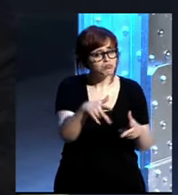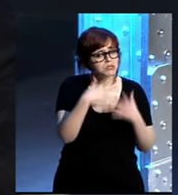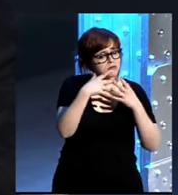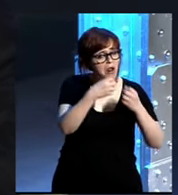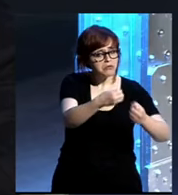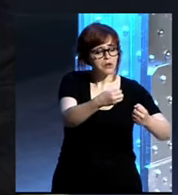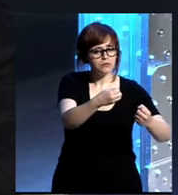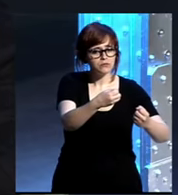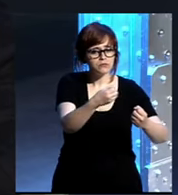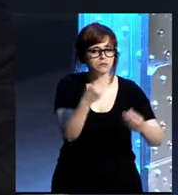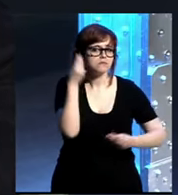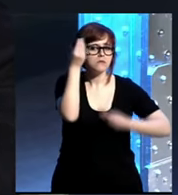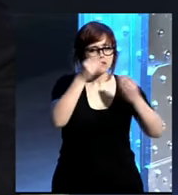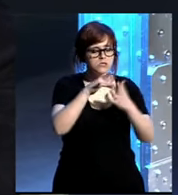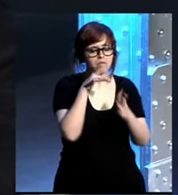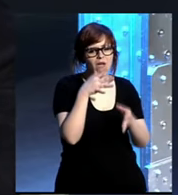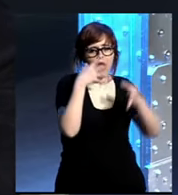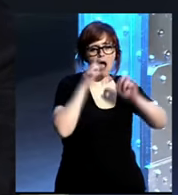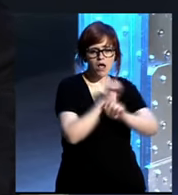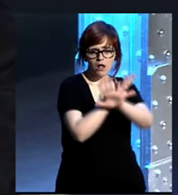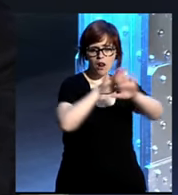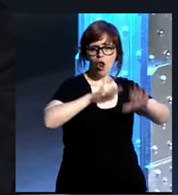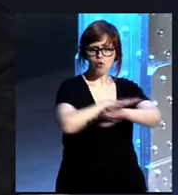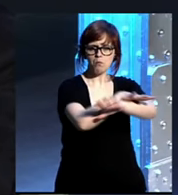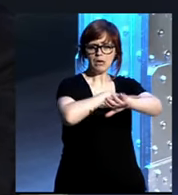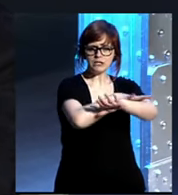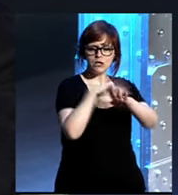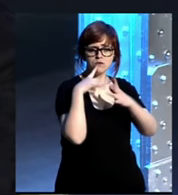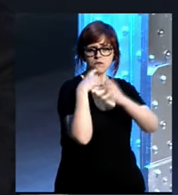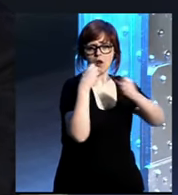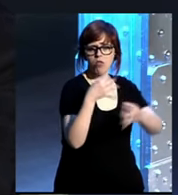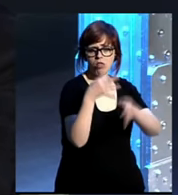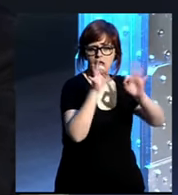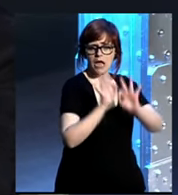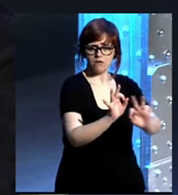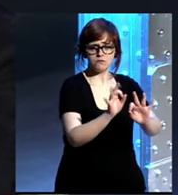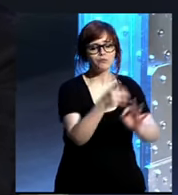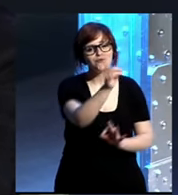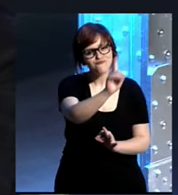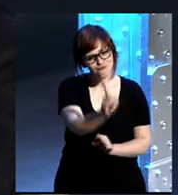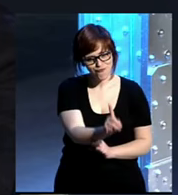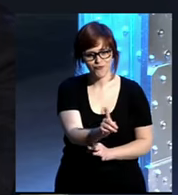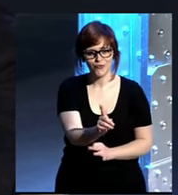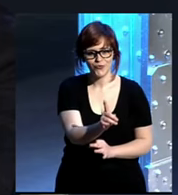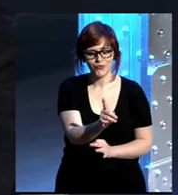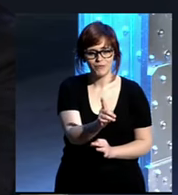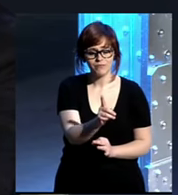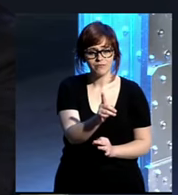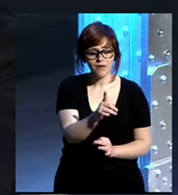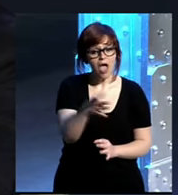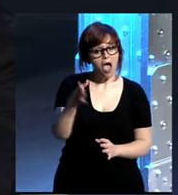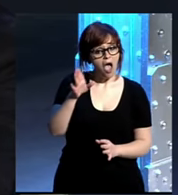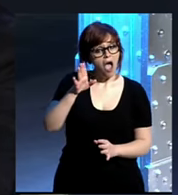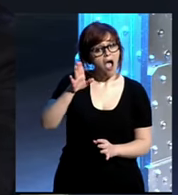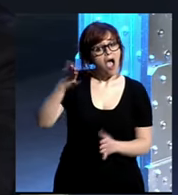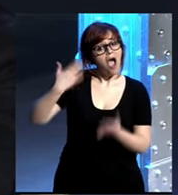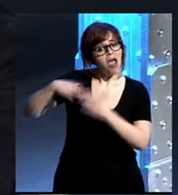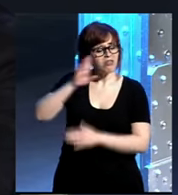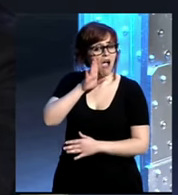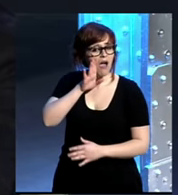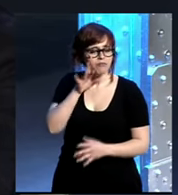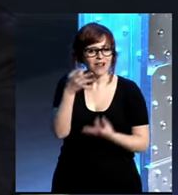solo es el Ministerio de Sanidad el que tiene que ver, pero no es verdad. Como antes comentábamos, requiere mucha más actividad de